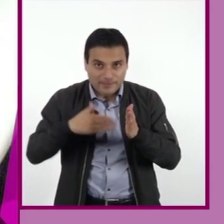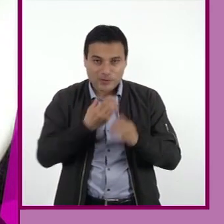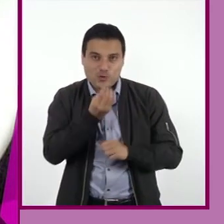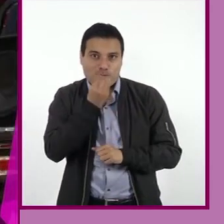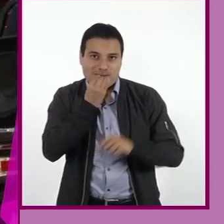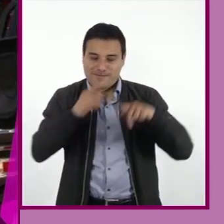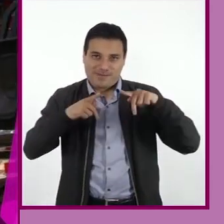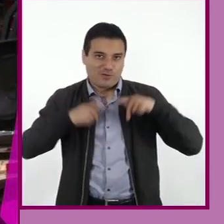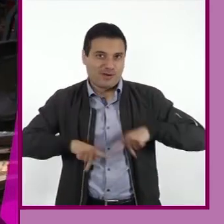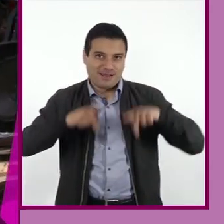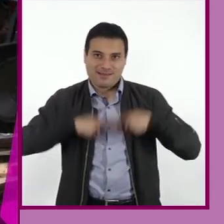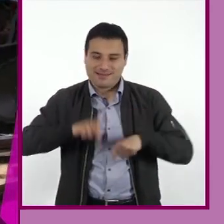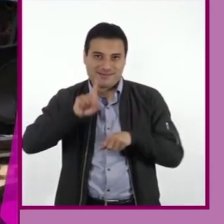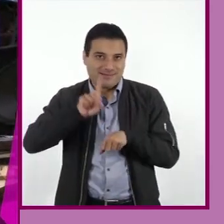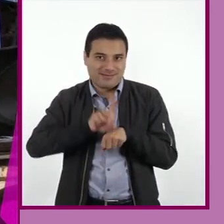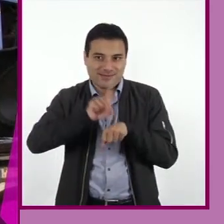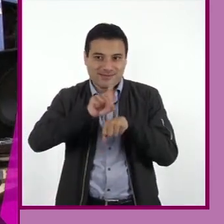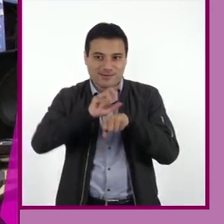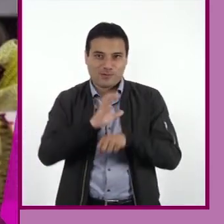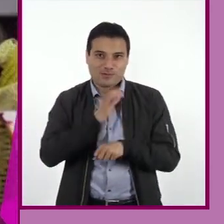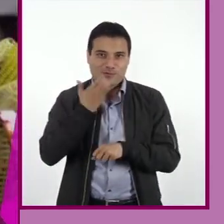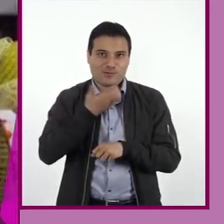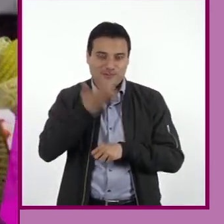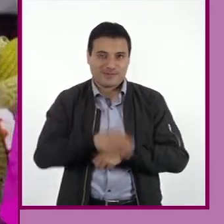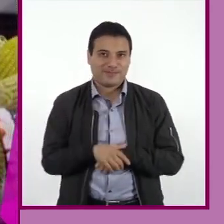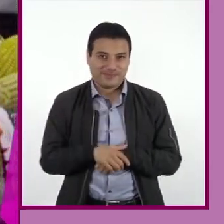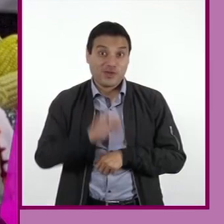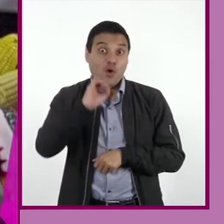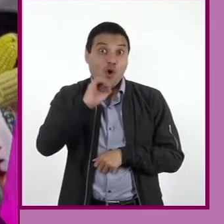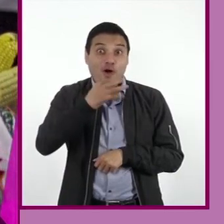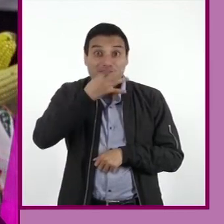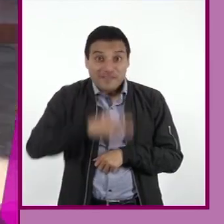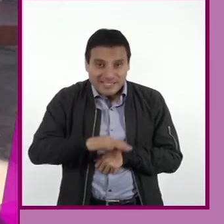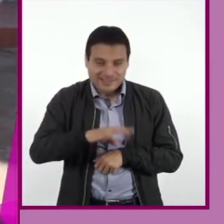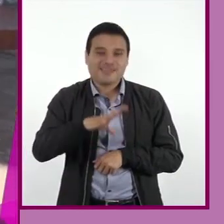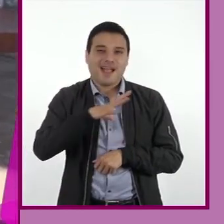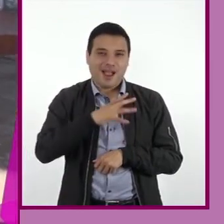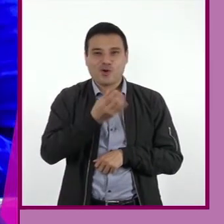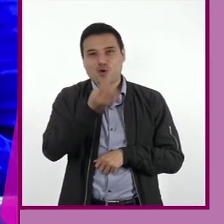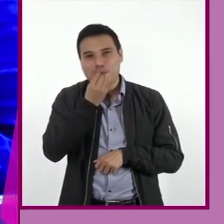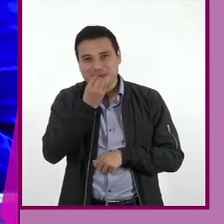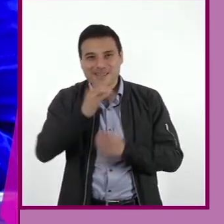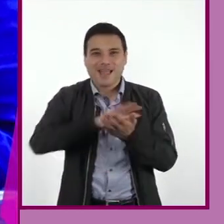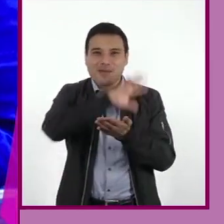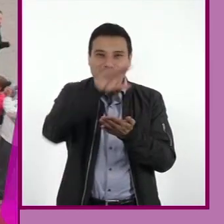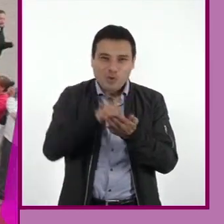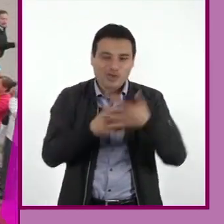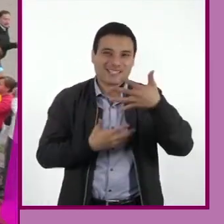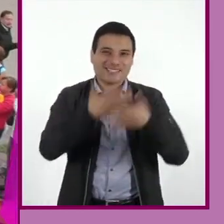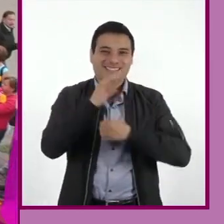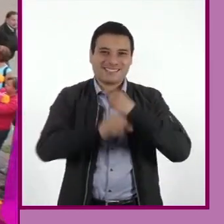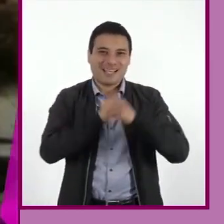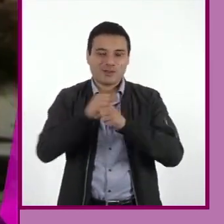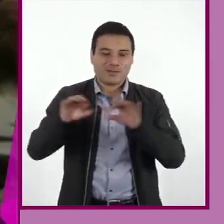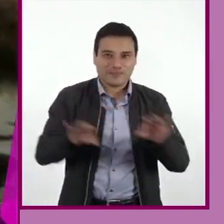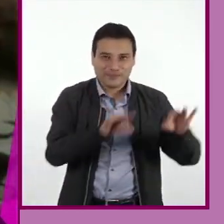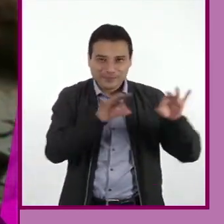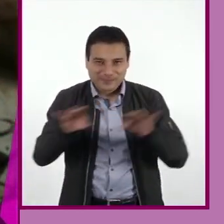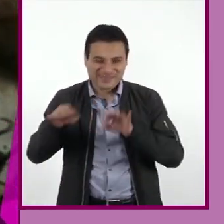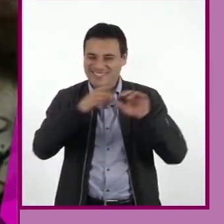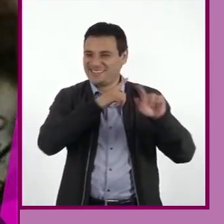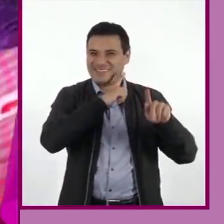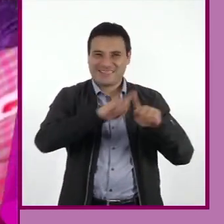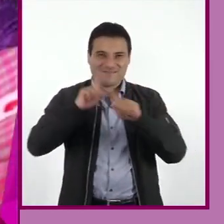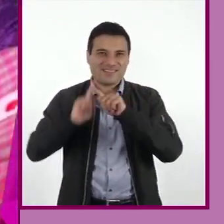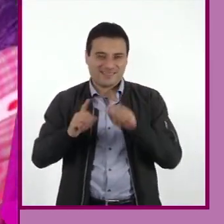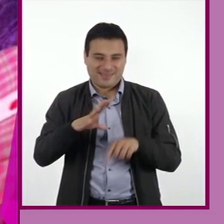diario, o que son los principales invitados en las fiestas patronales, bodas, 15 años y ceremonias, entre